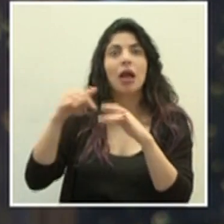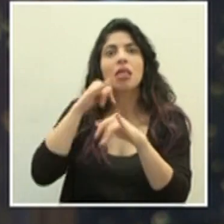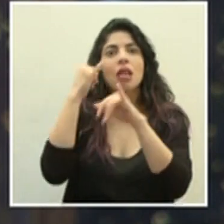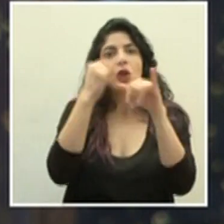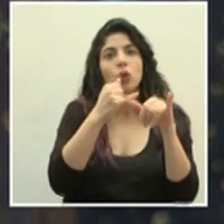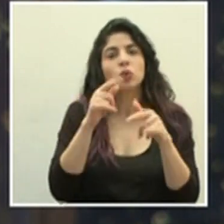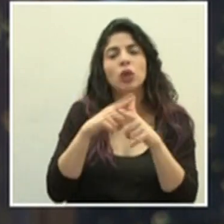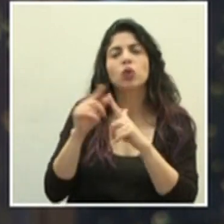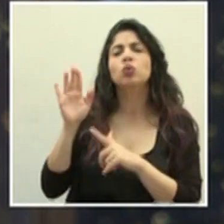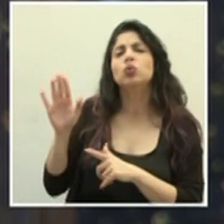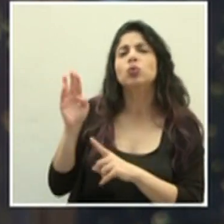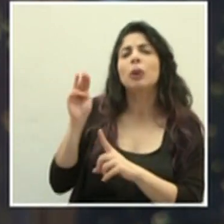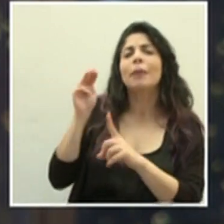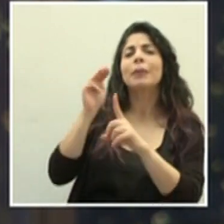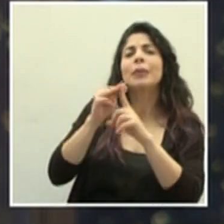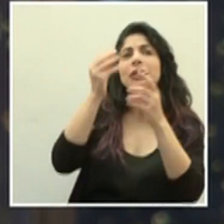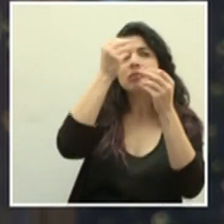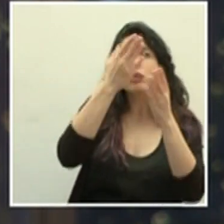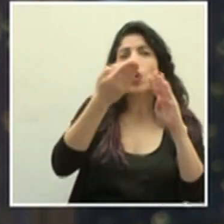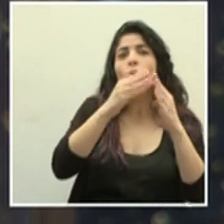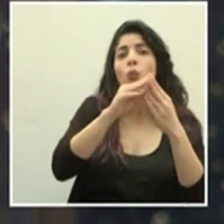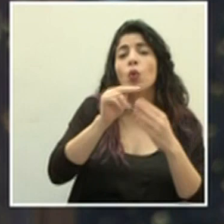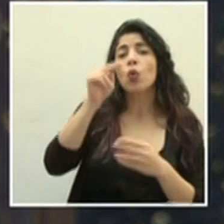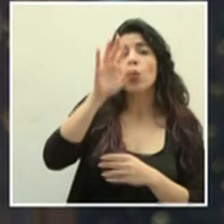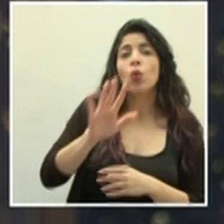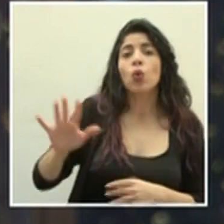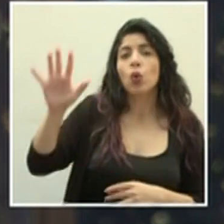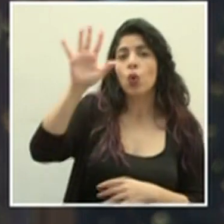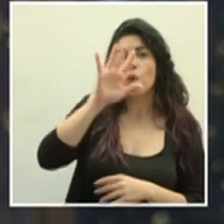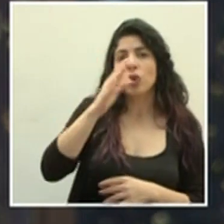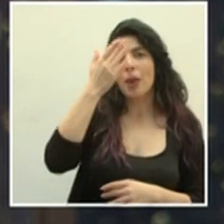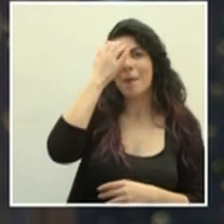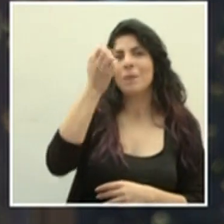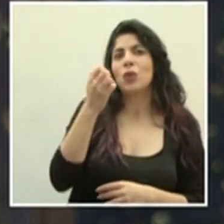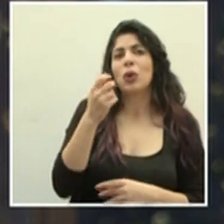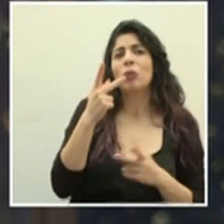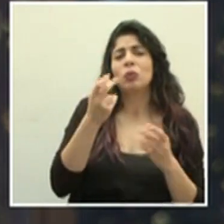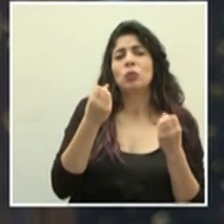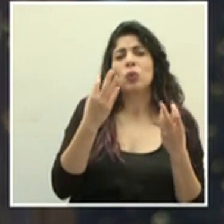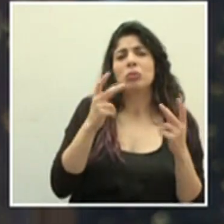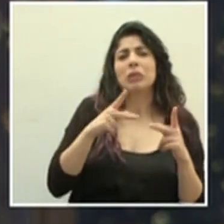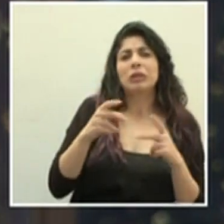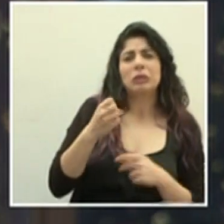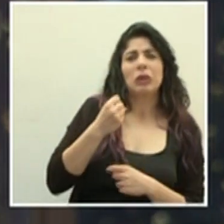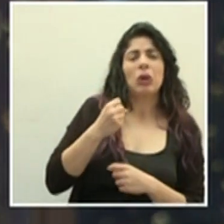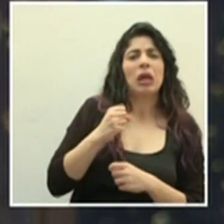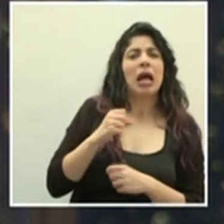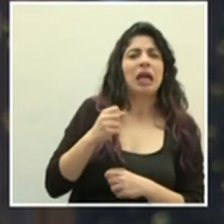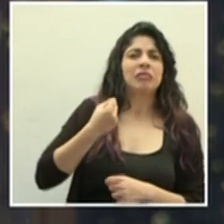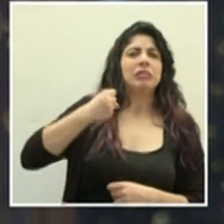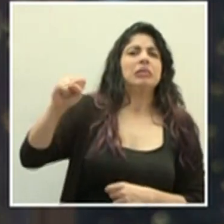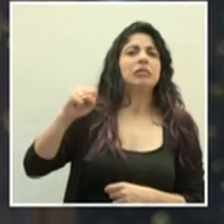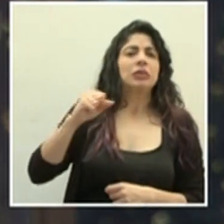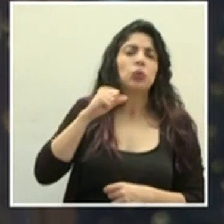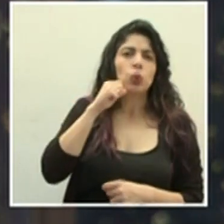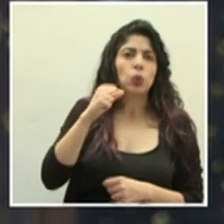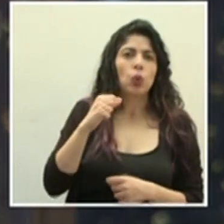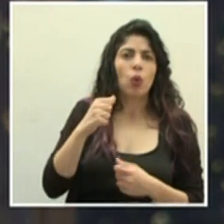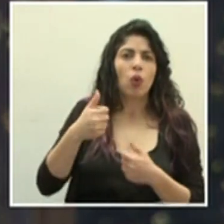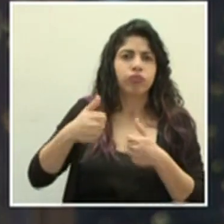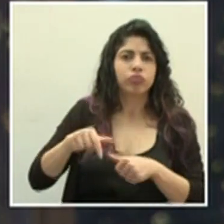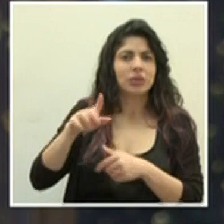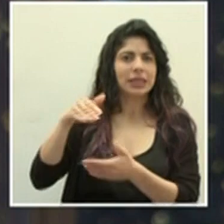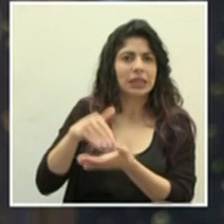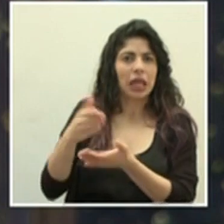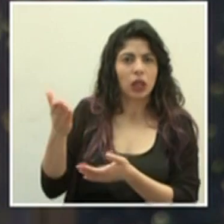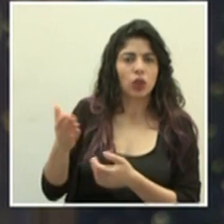su mensaje para las comunidades del norte del país ante la resistencia que están observando a este tipo de centros?